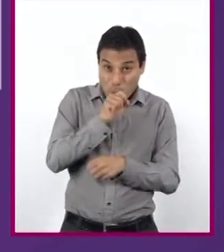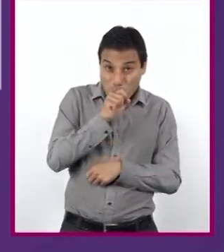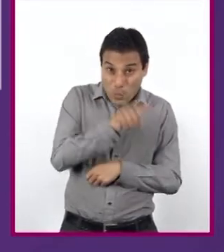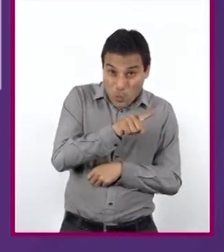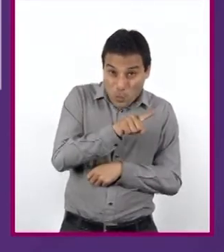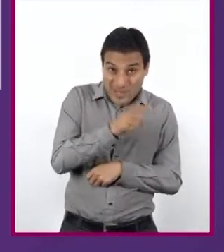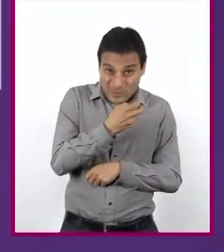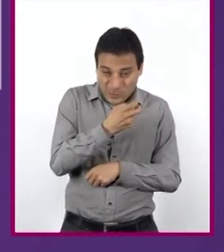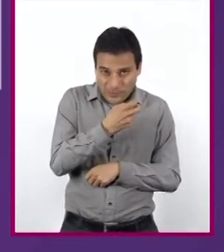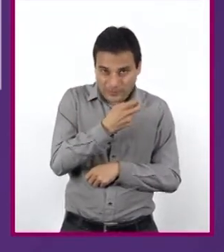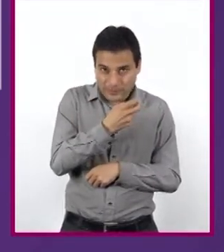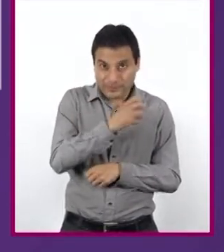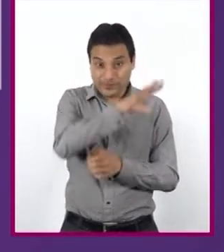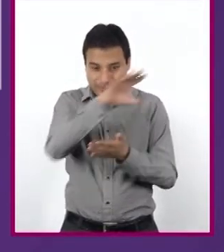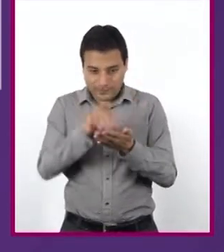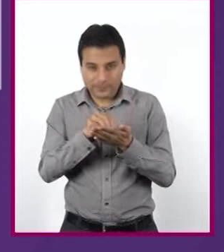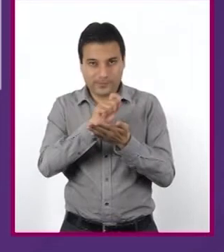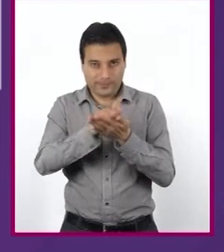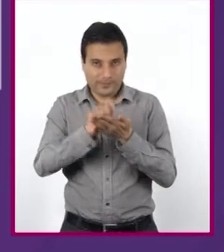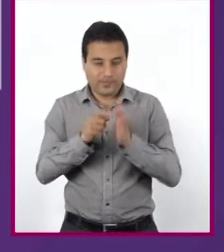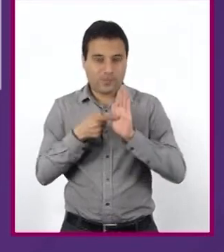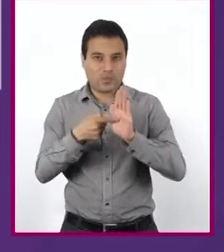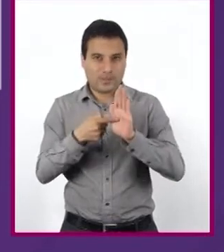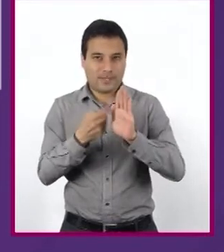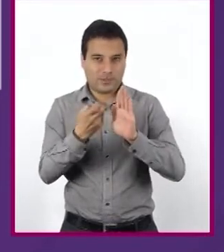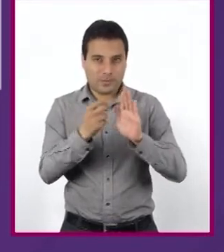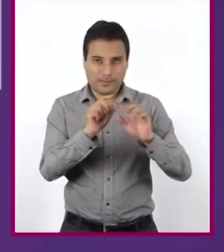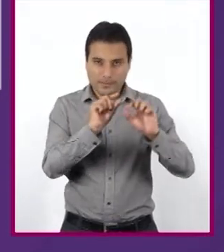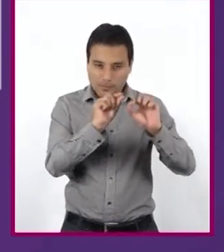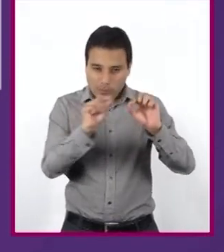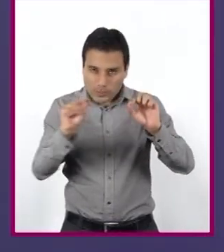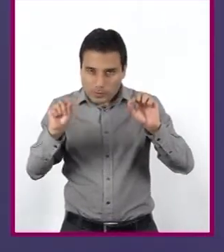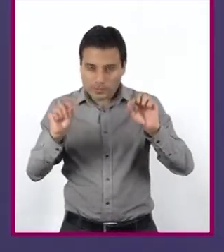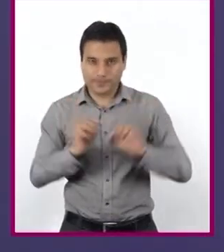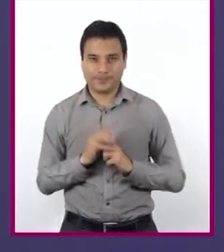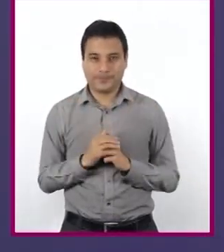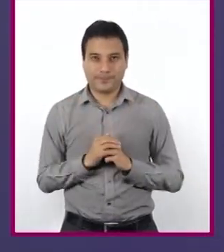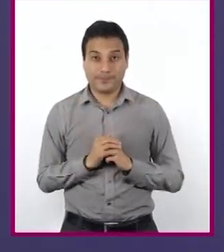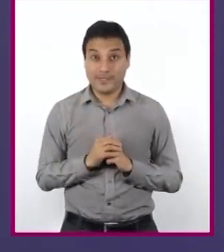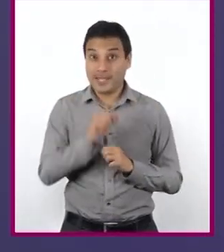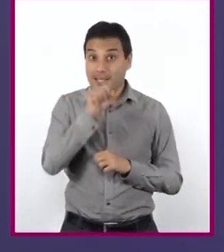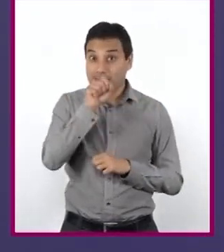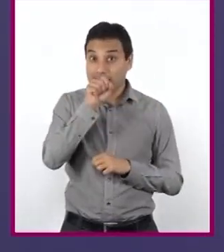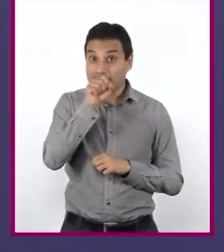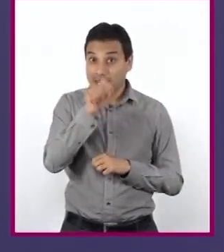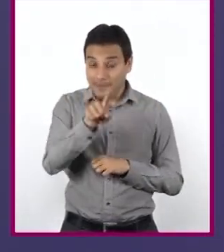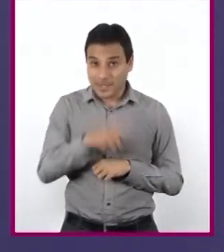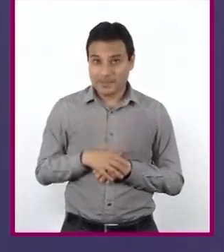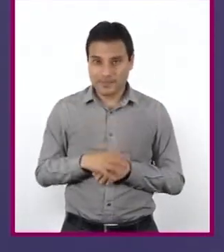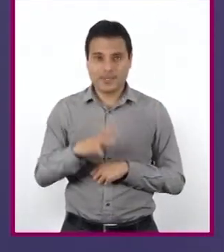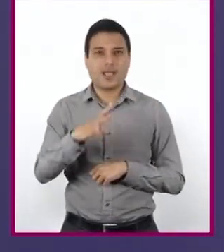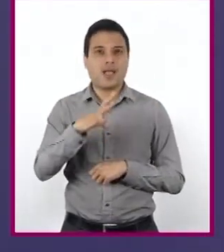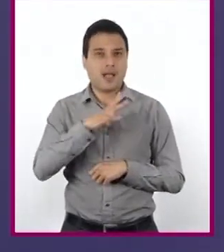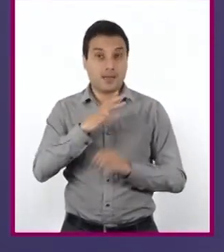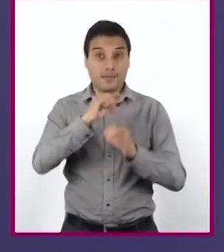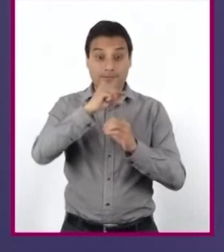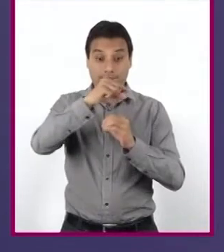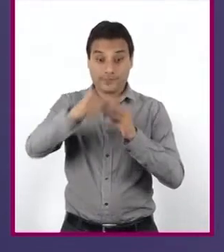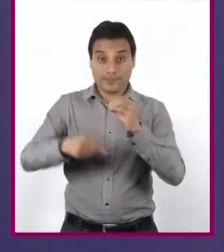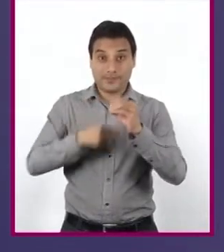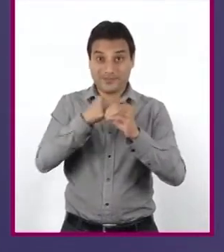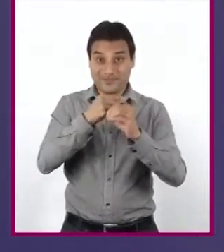elementos químicos por medio de puntos. También se representan las uniones o